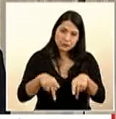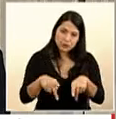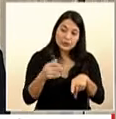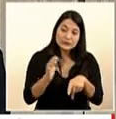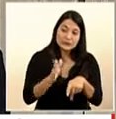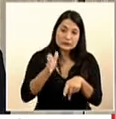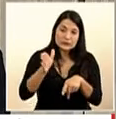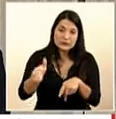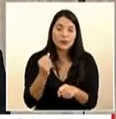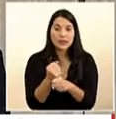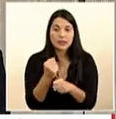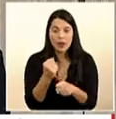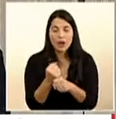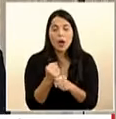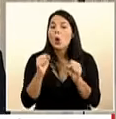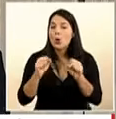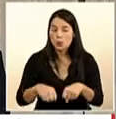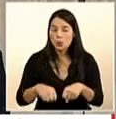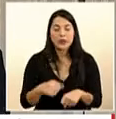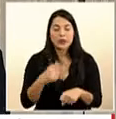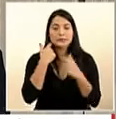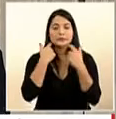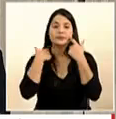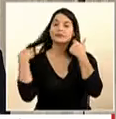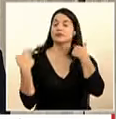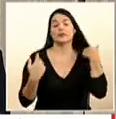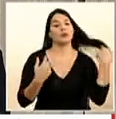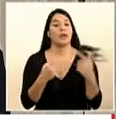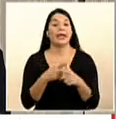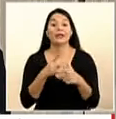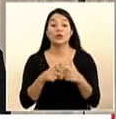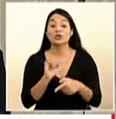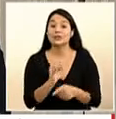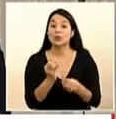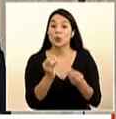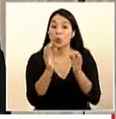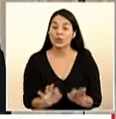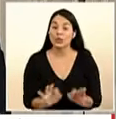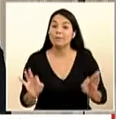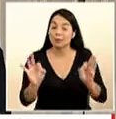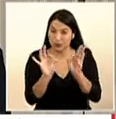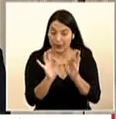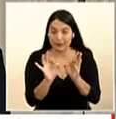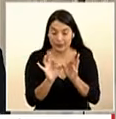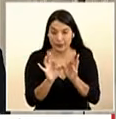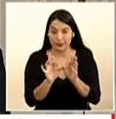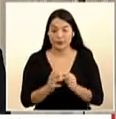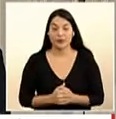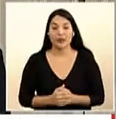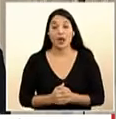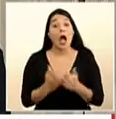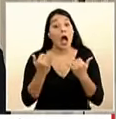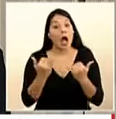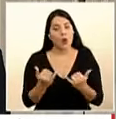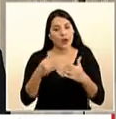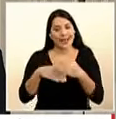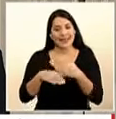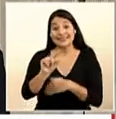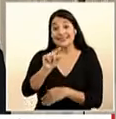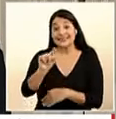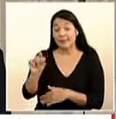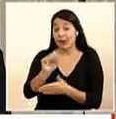lugares de trabajo sus centros de trabajo entonces eso es muy importante ponerlo allí no obstante en semana santa'